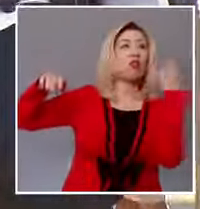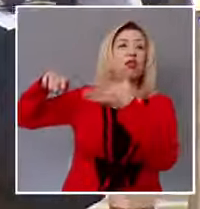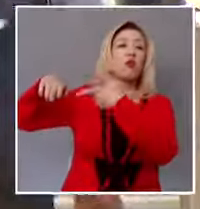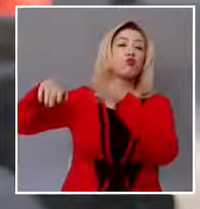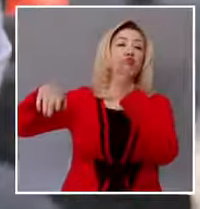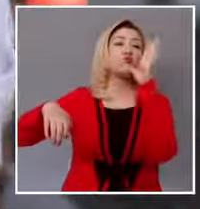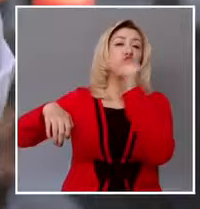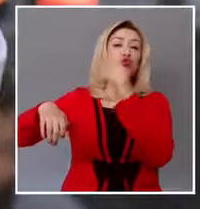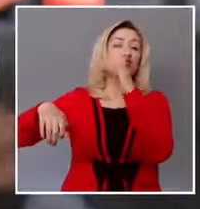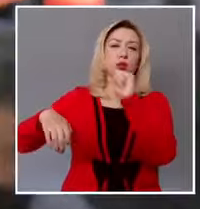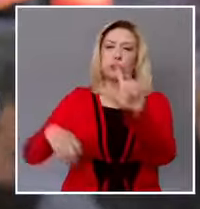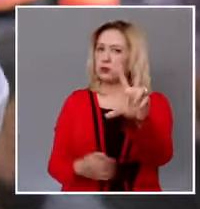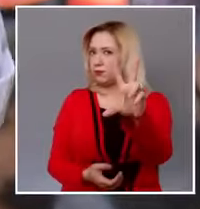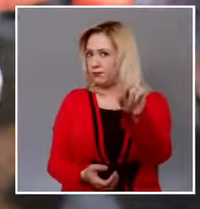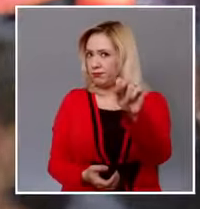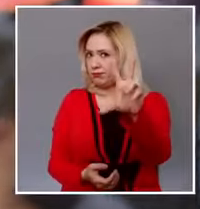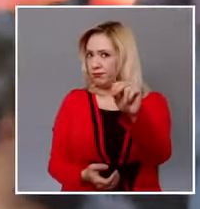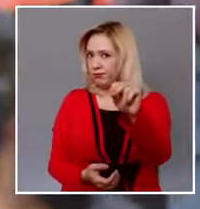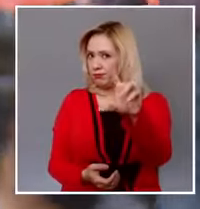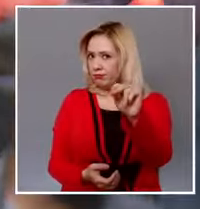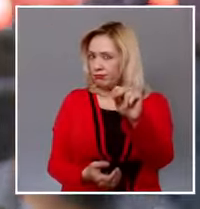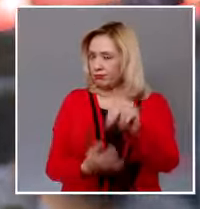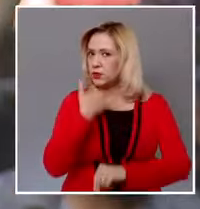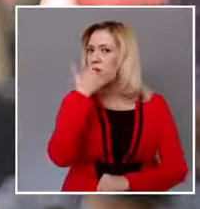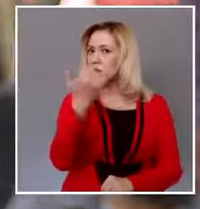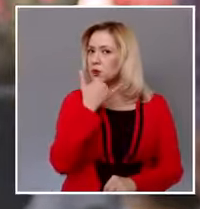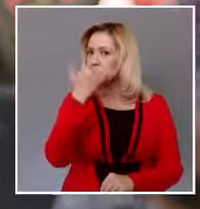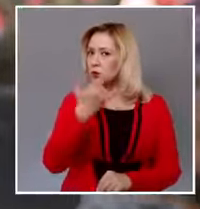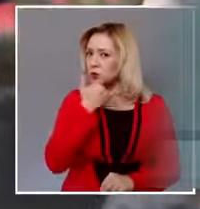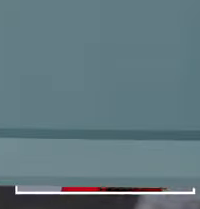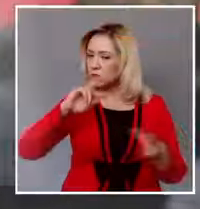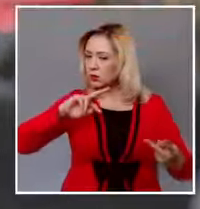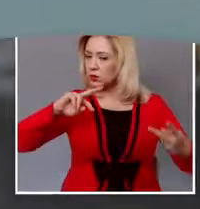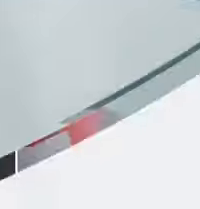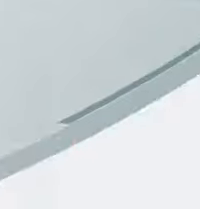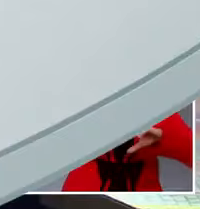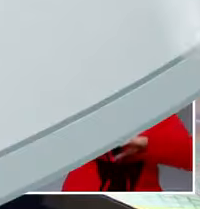implicaría estigmatizar a este sector de la población.